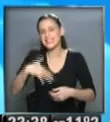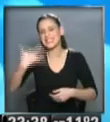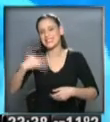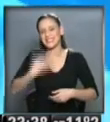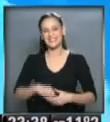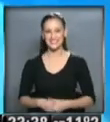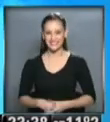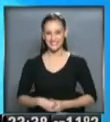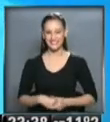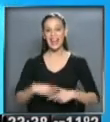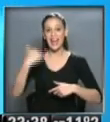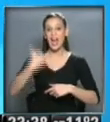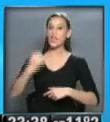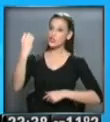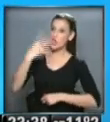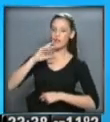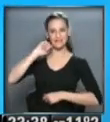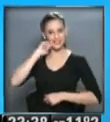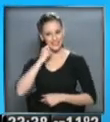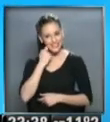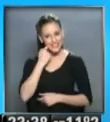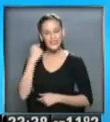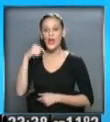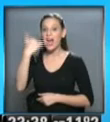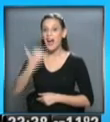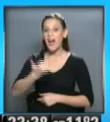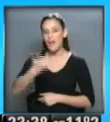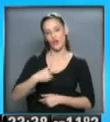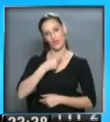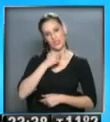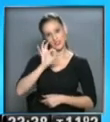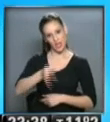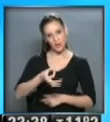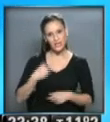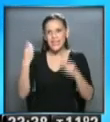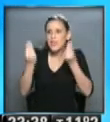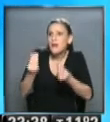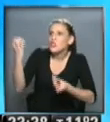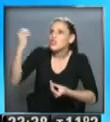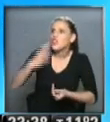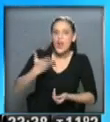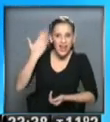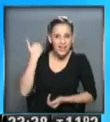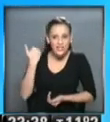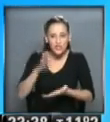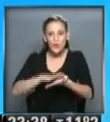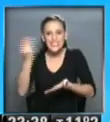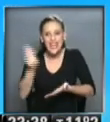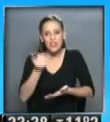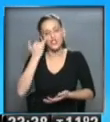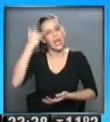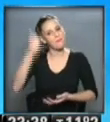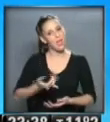pero mucho sólido y acá tenés lo que estabas esperando ayer del sábado ya me mentiste